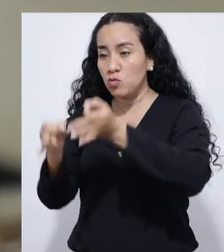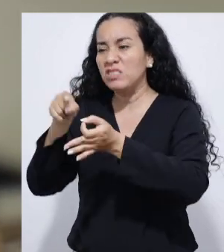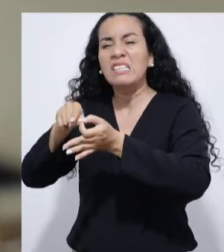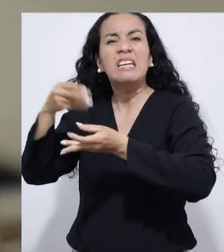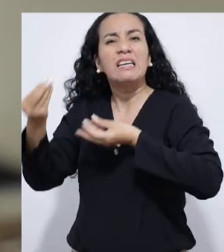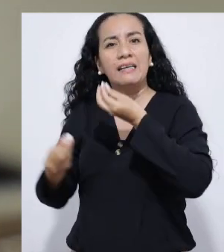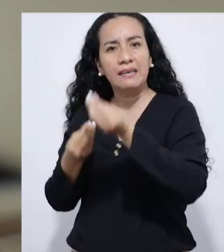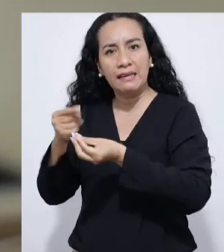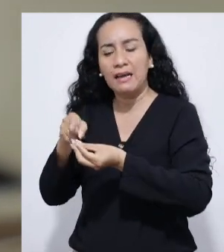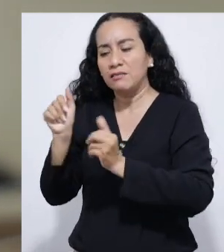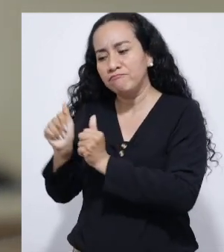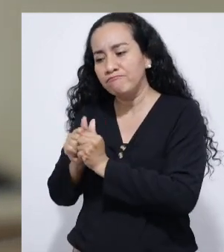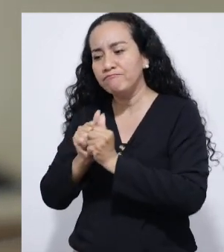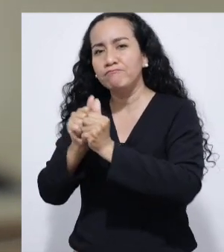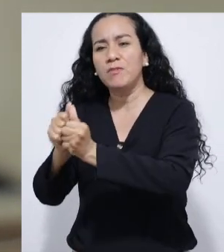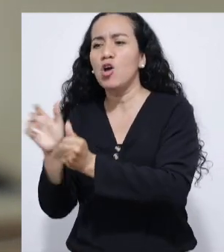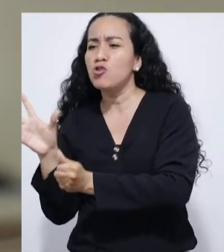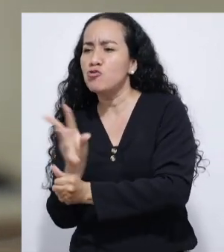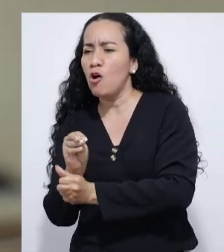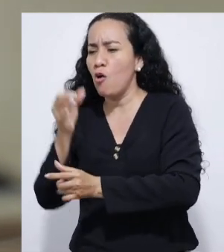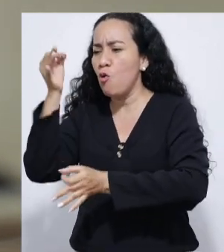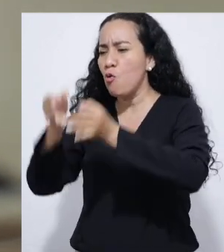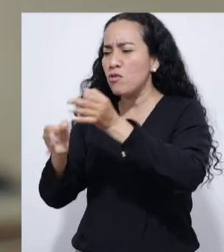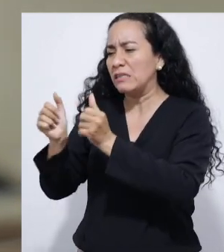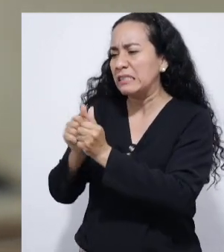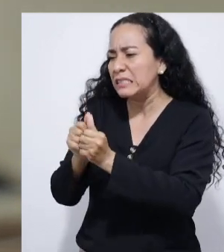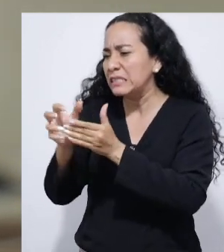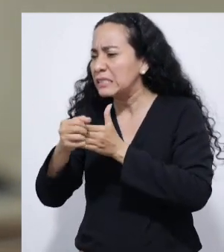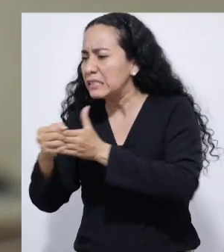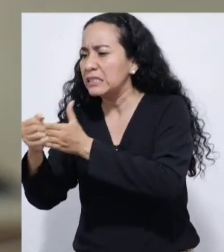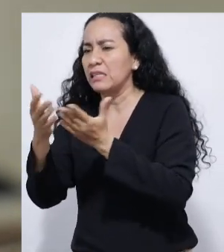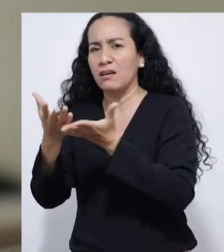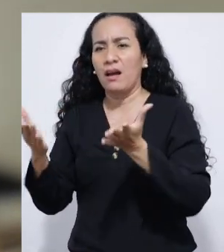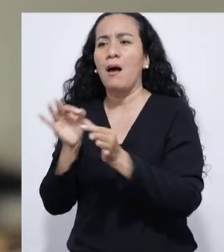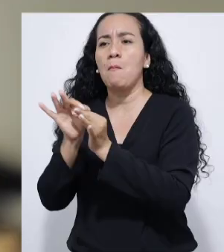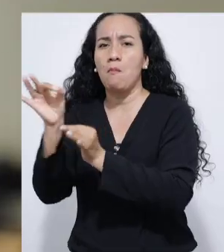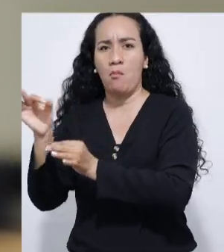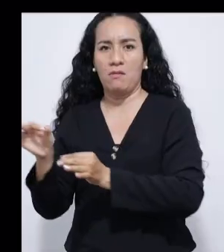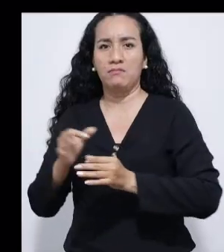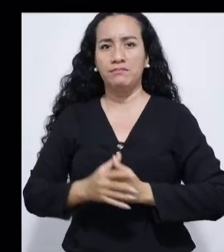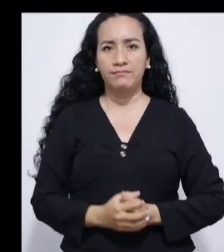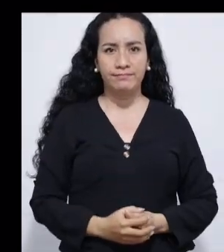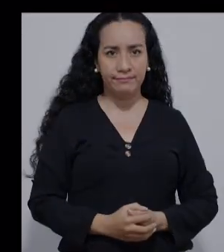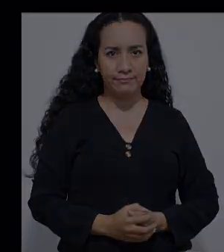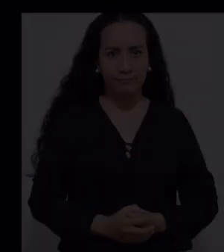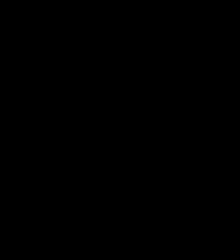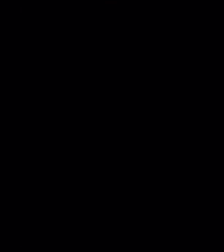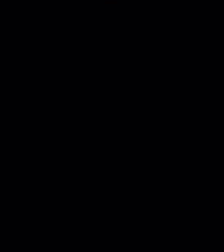justicia encontrarás acompañamiento en todo el proceso judicial en cada uno de los municipios.